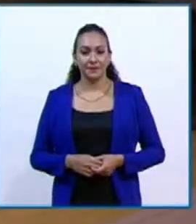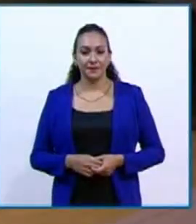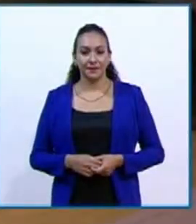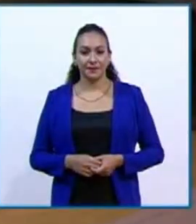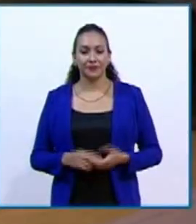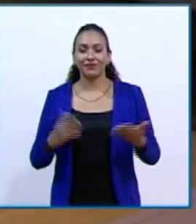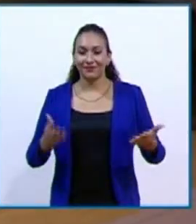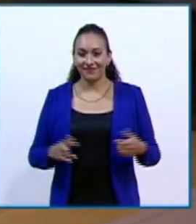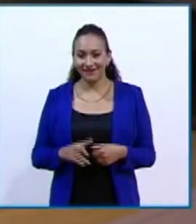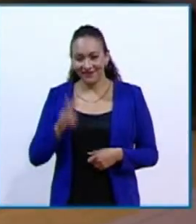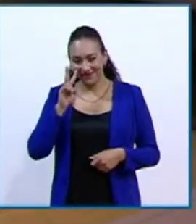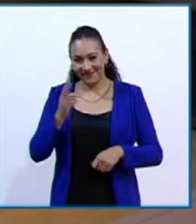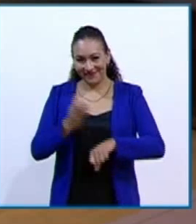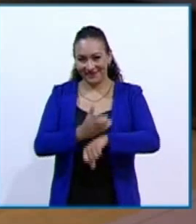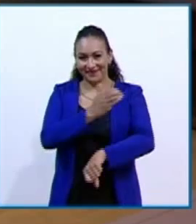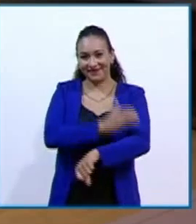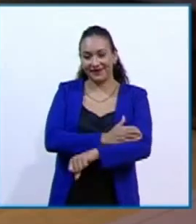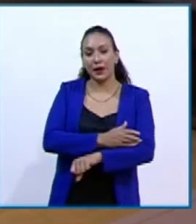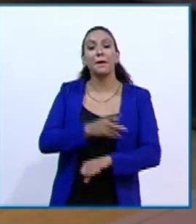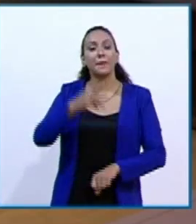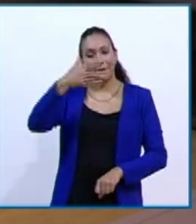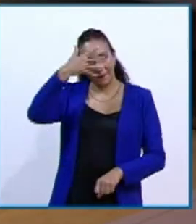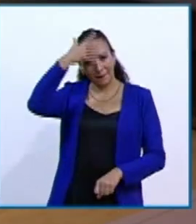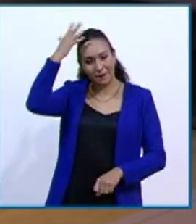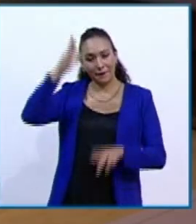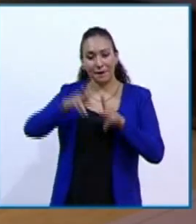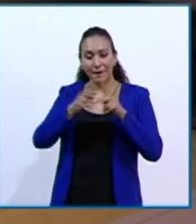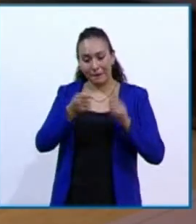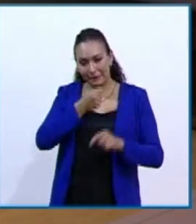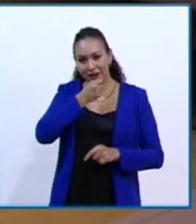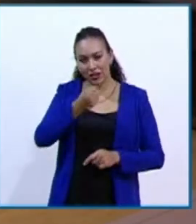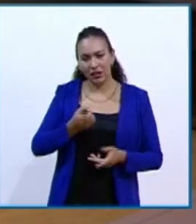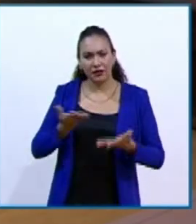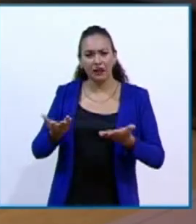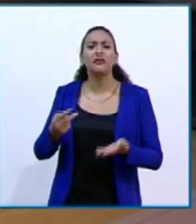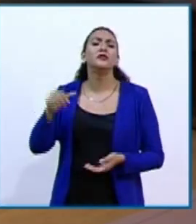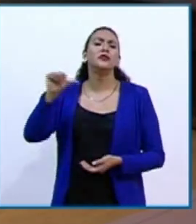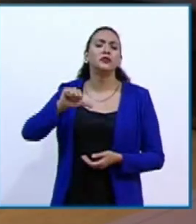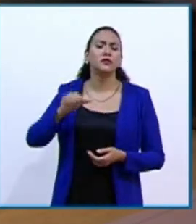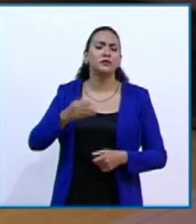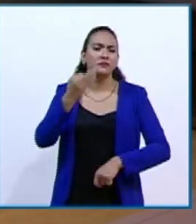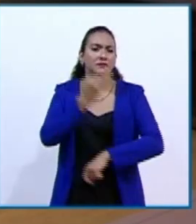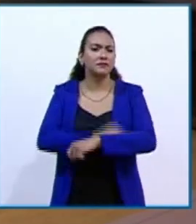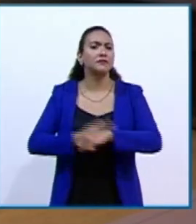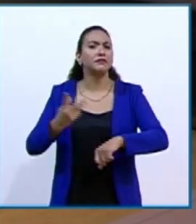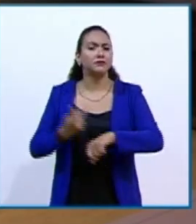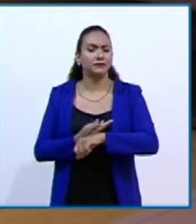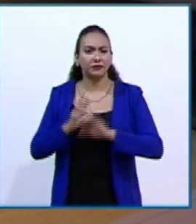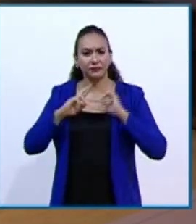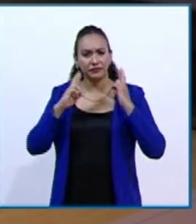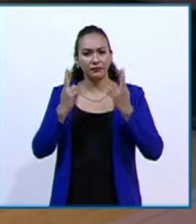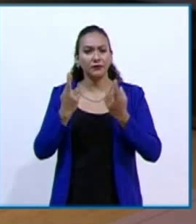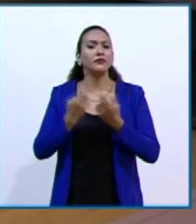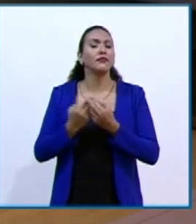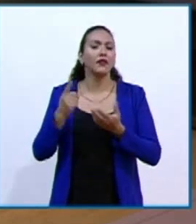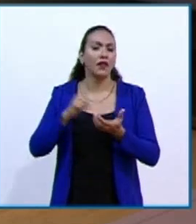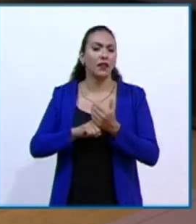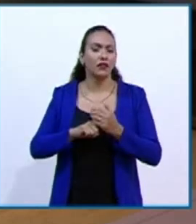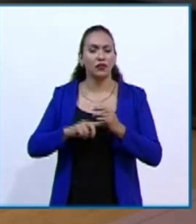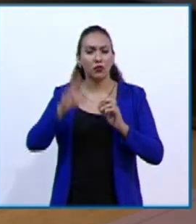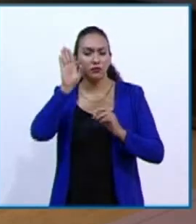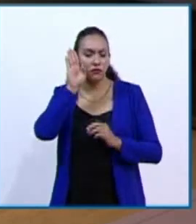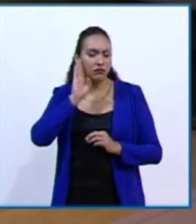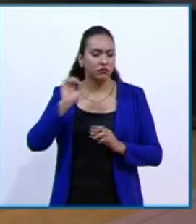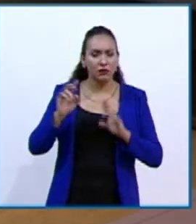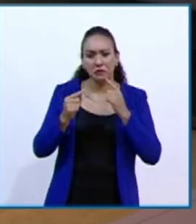Vamos directo con nuestro compañero Mario López Peña para el reporte de lo que se discutió esta tarde en la sesión del Pleno de la Suprema Corte. Muy